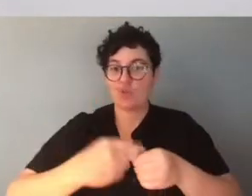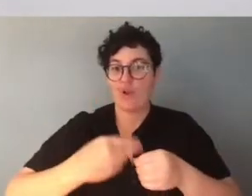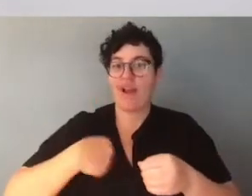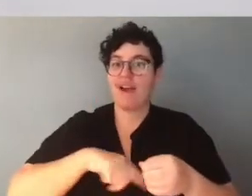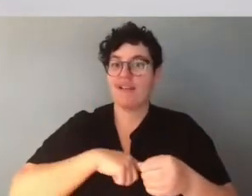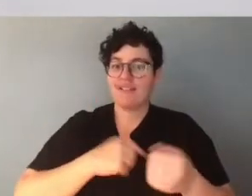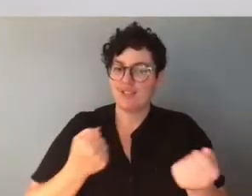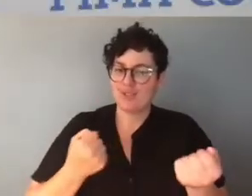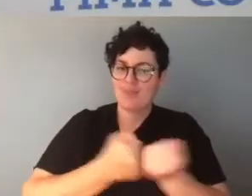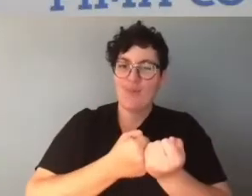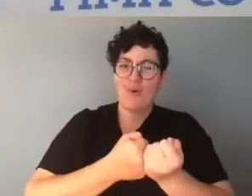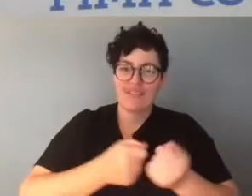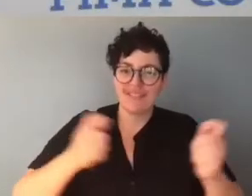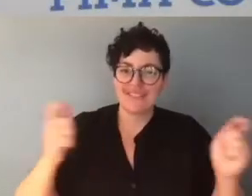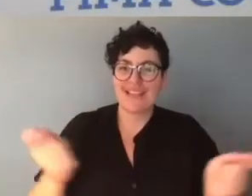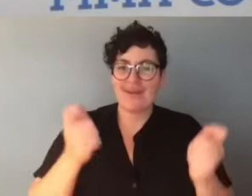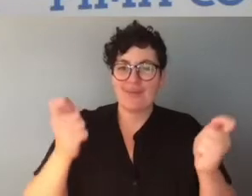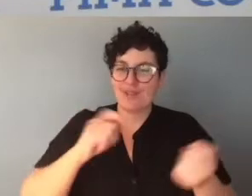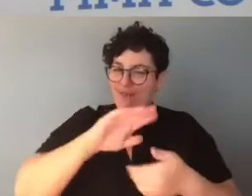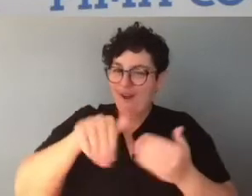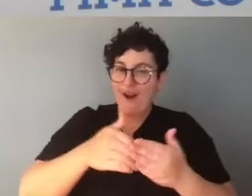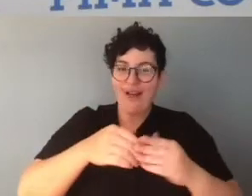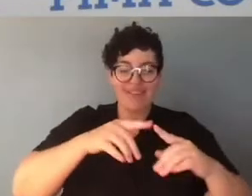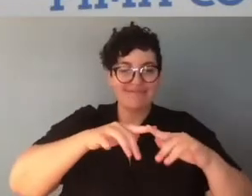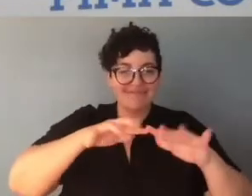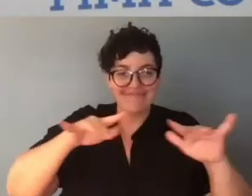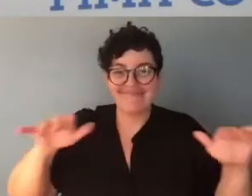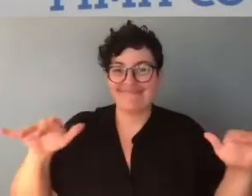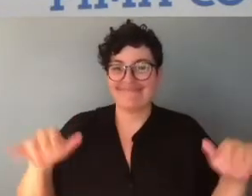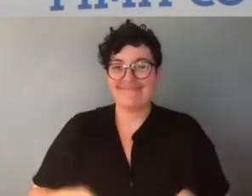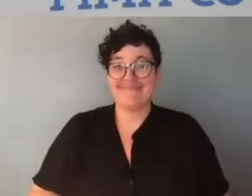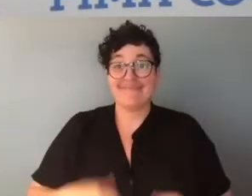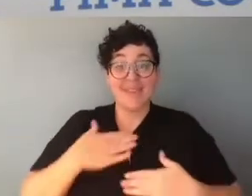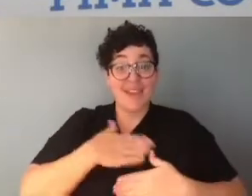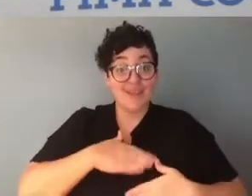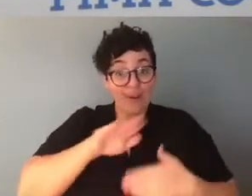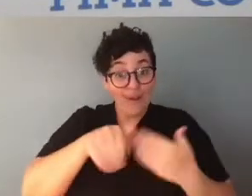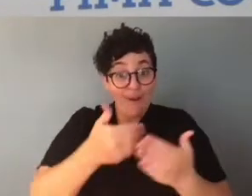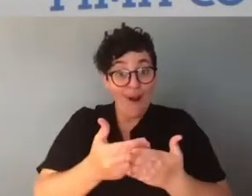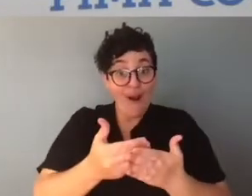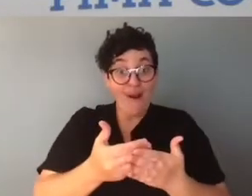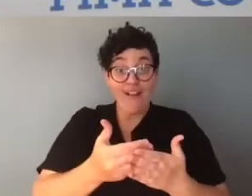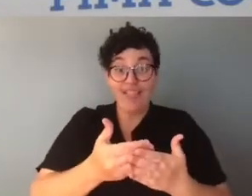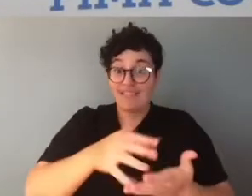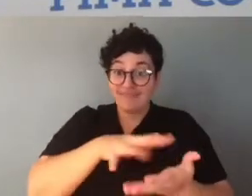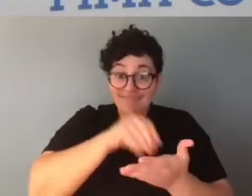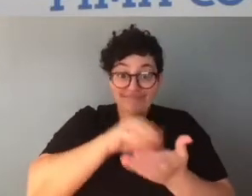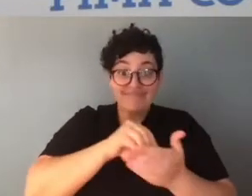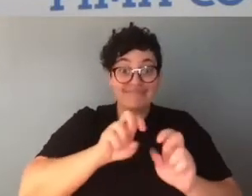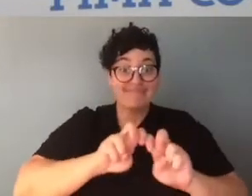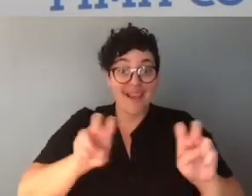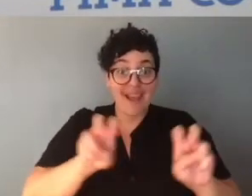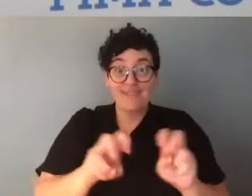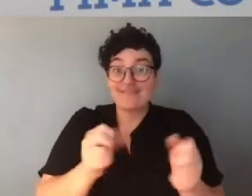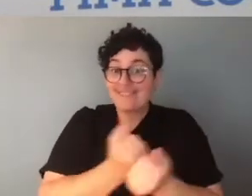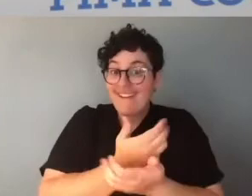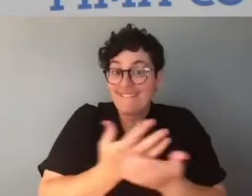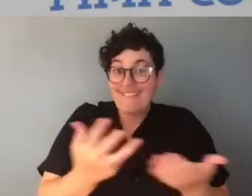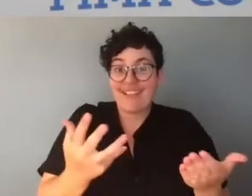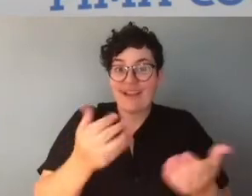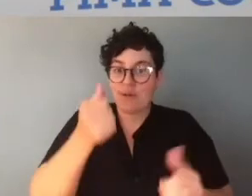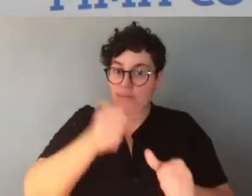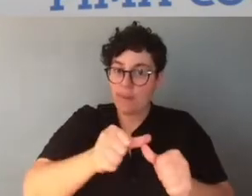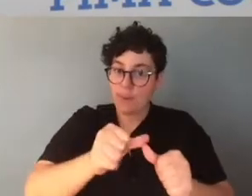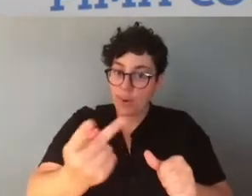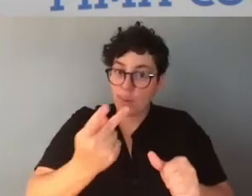y celebración de todas. Gocen, por favor, de todas las ofertas aquí y